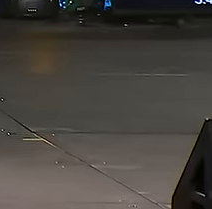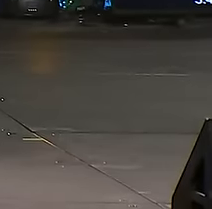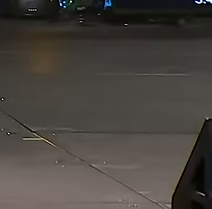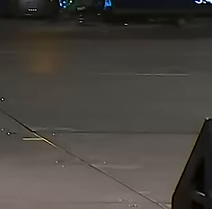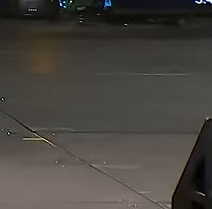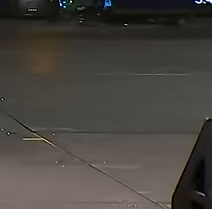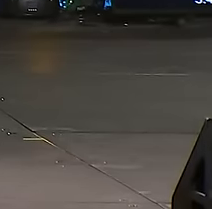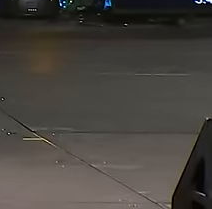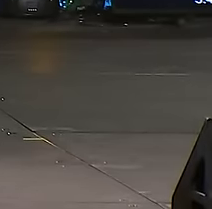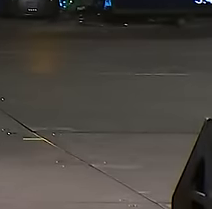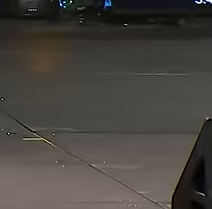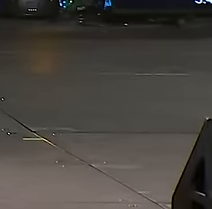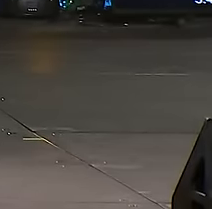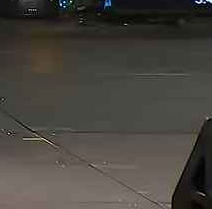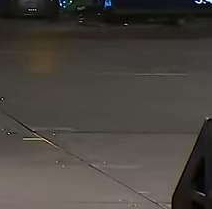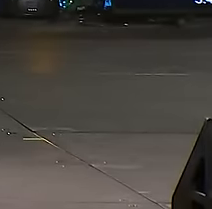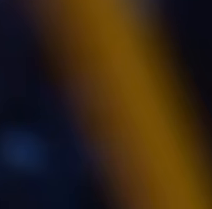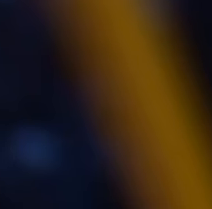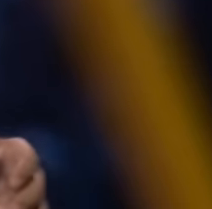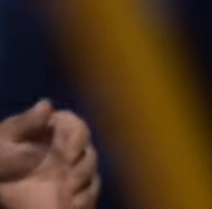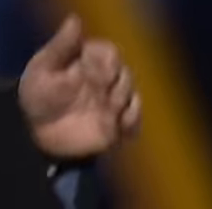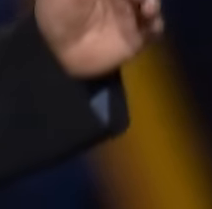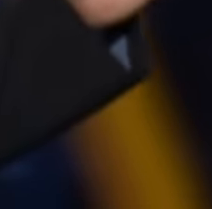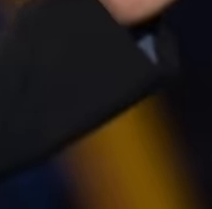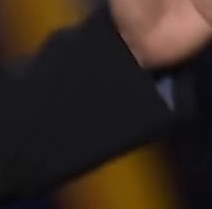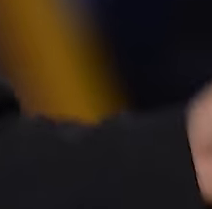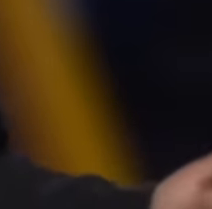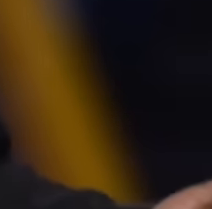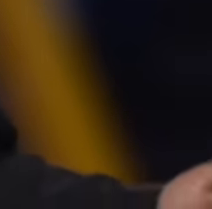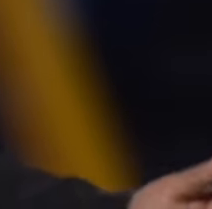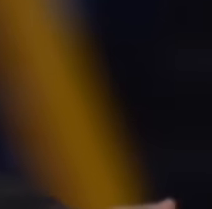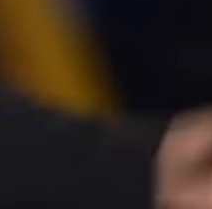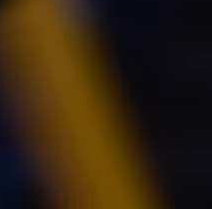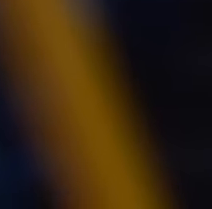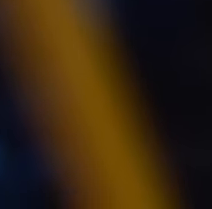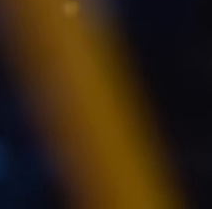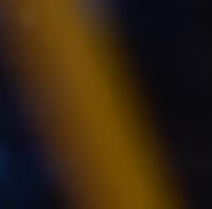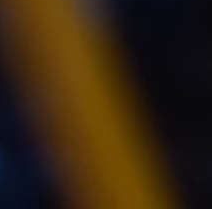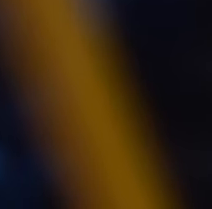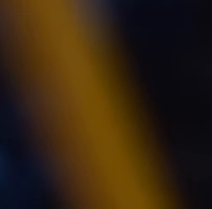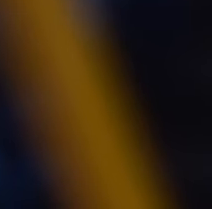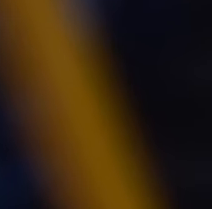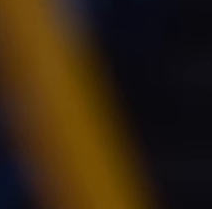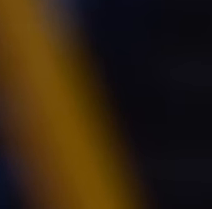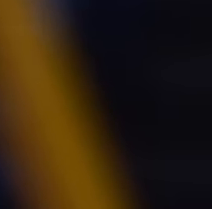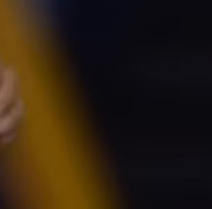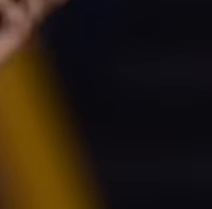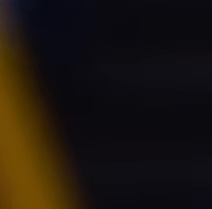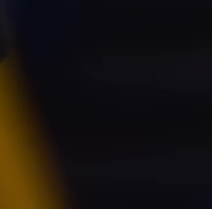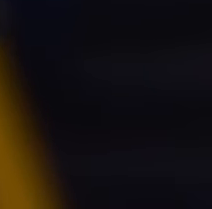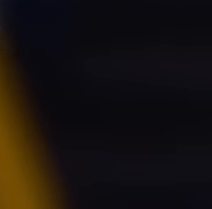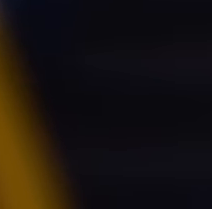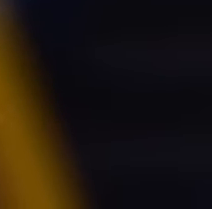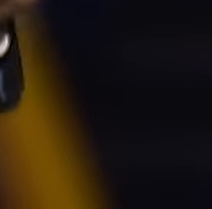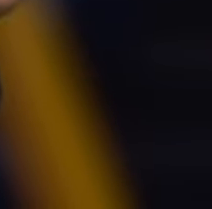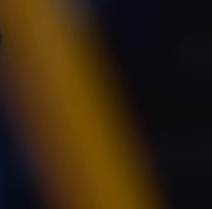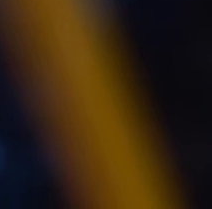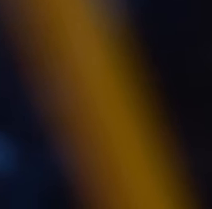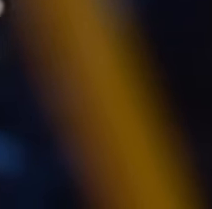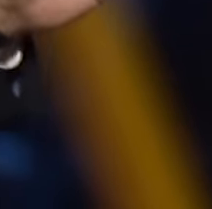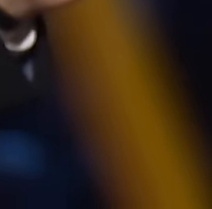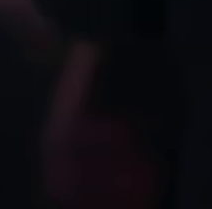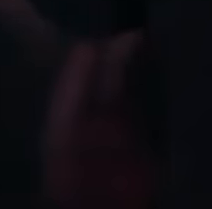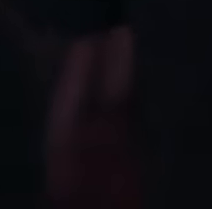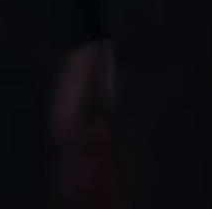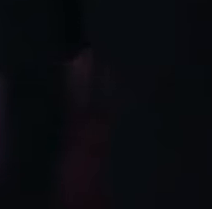ok, pues vamos a ver, amen. Y luego me dijeron que es la hermana Eunice García. Le dije, gloria a Dios, amen, porque cuando uno sabe que hay